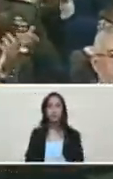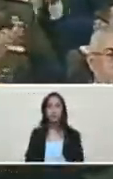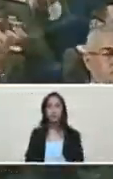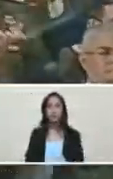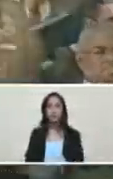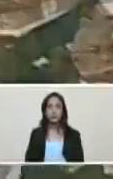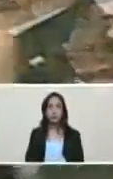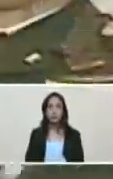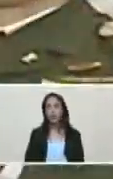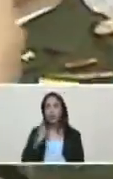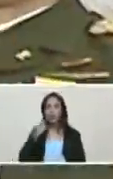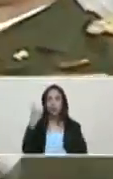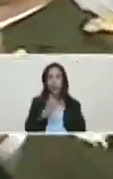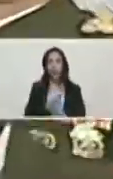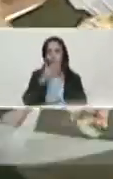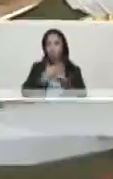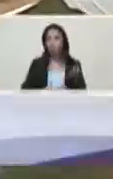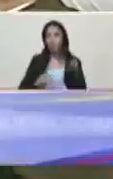Decreto.